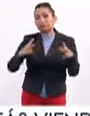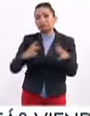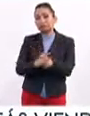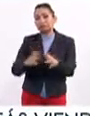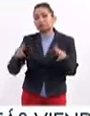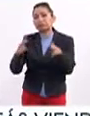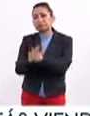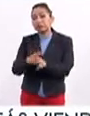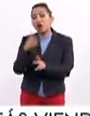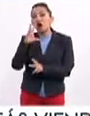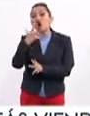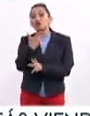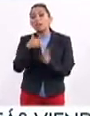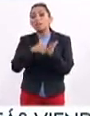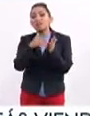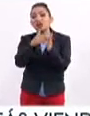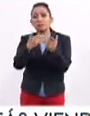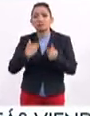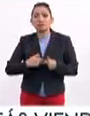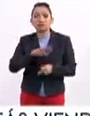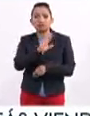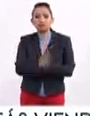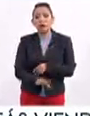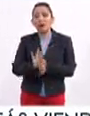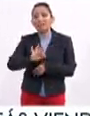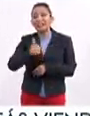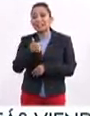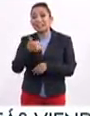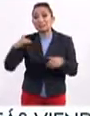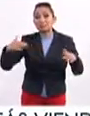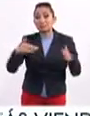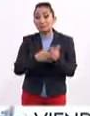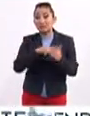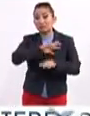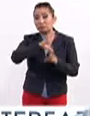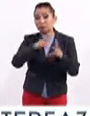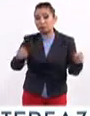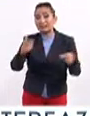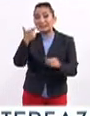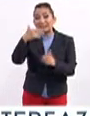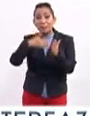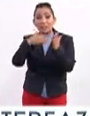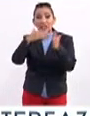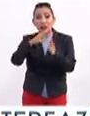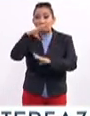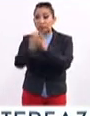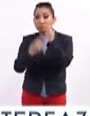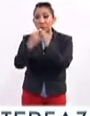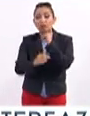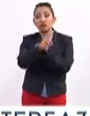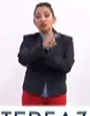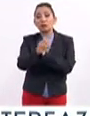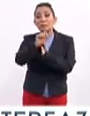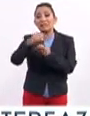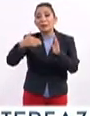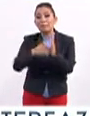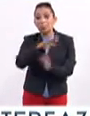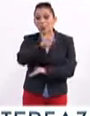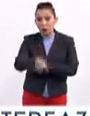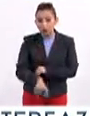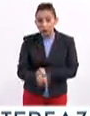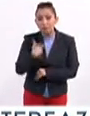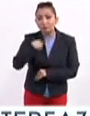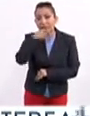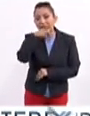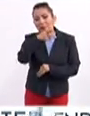violencia, dejó 8 millones de víctimas, 46,000 desaparecidos, casi 7 millones de desplazados y 220,000 muertos.